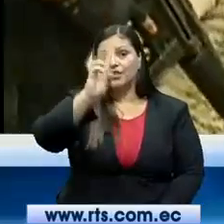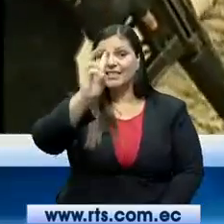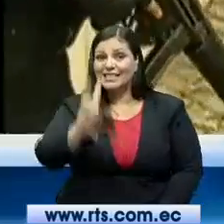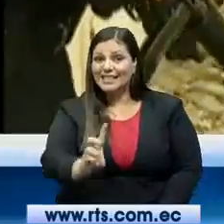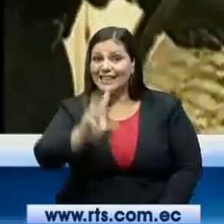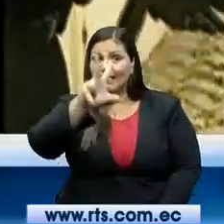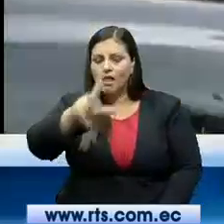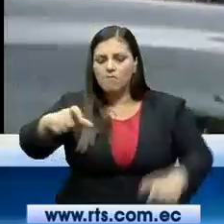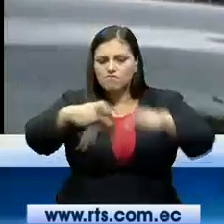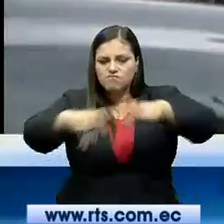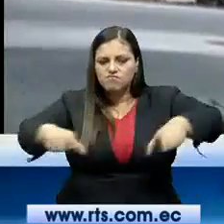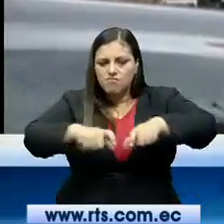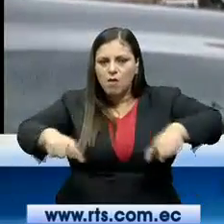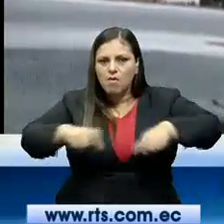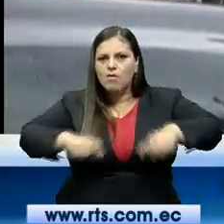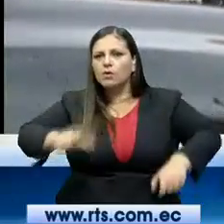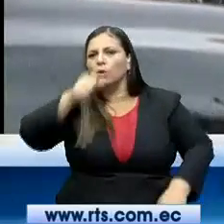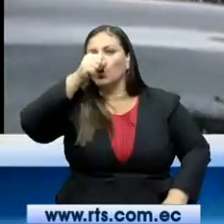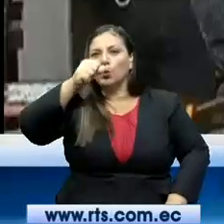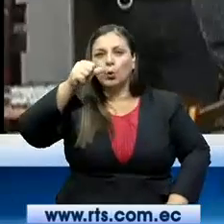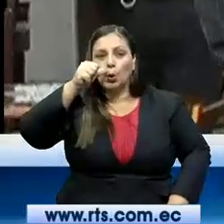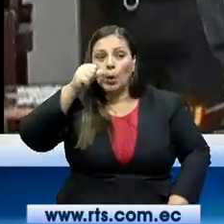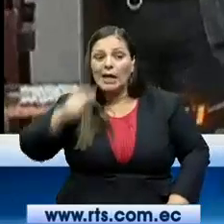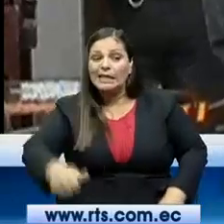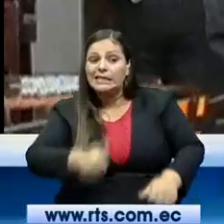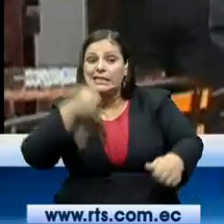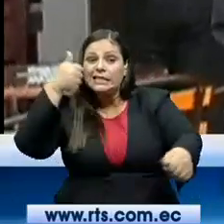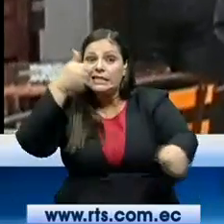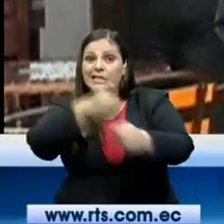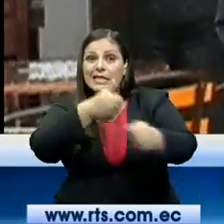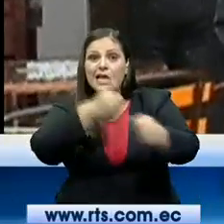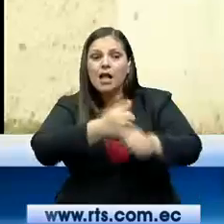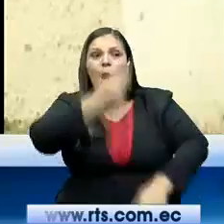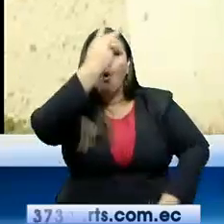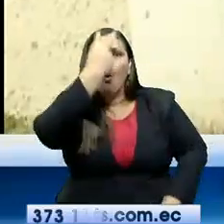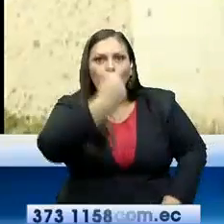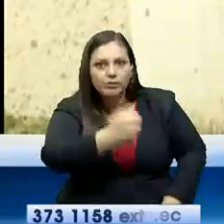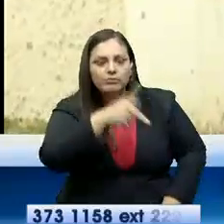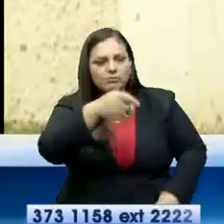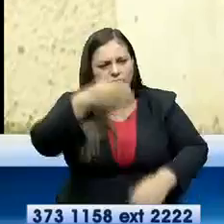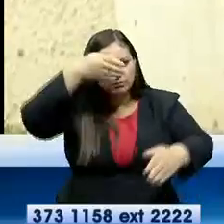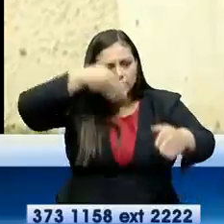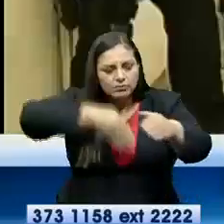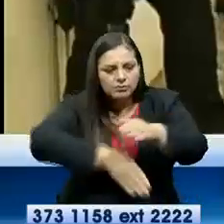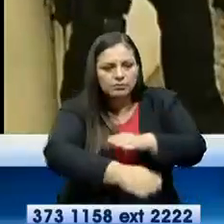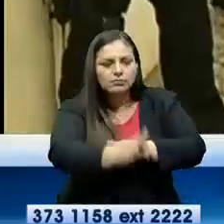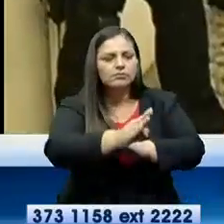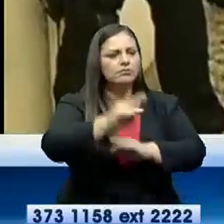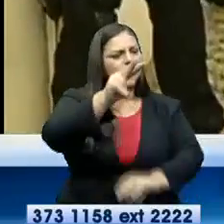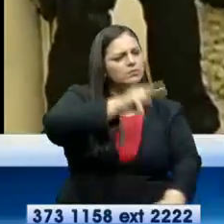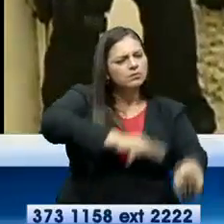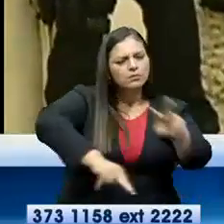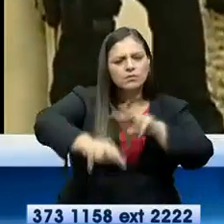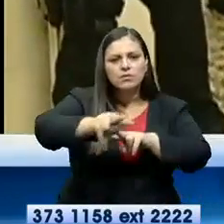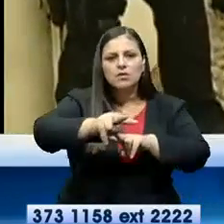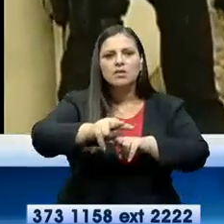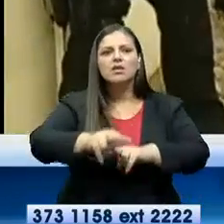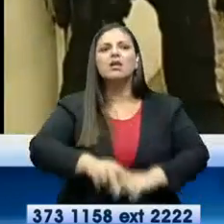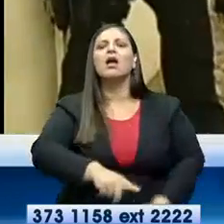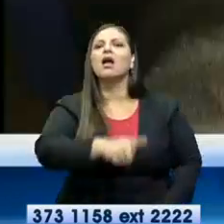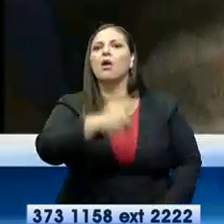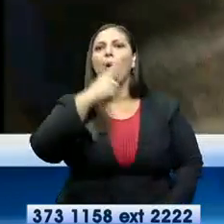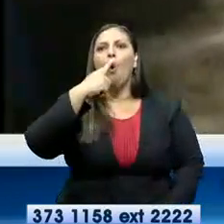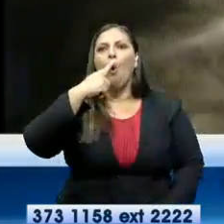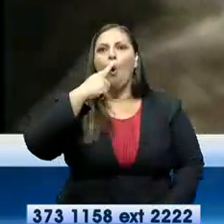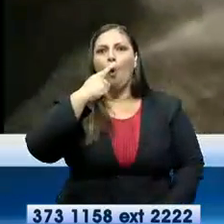sustancia decomisada. A varias cuadras de ese lugar allanaron un hotel en cuyo interior se encontraría el ciudadano de origen